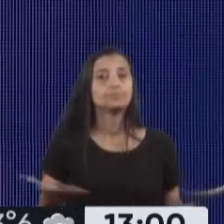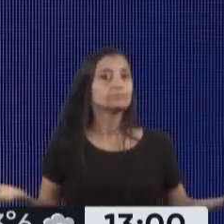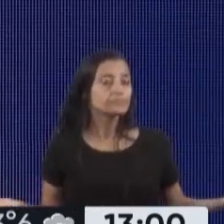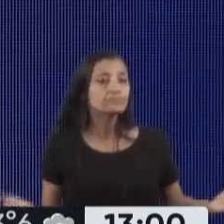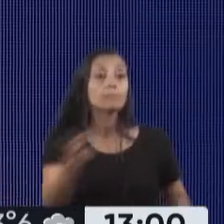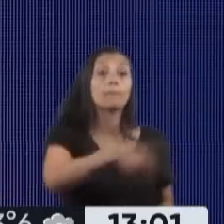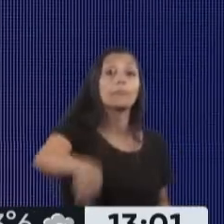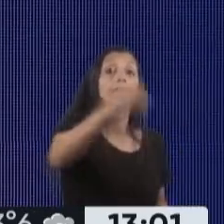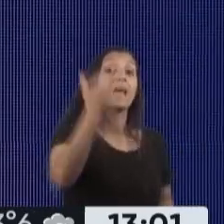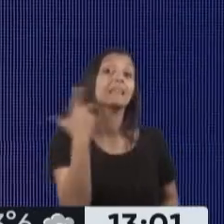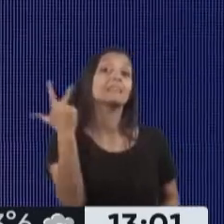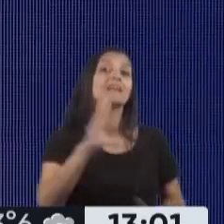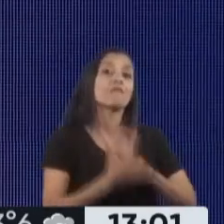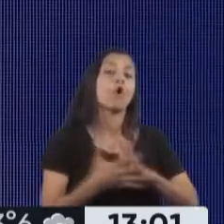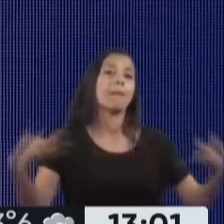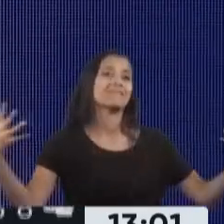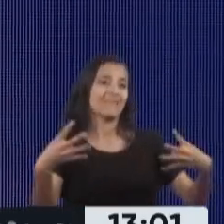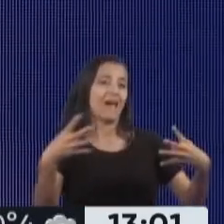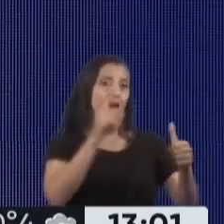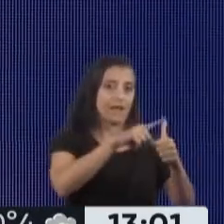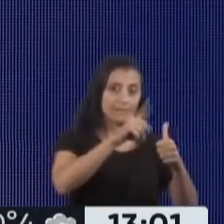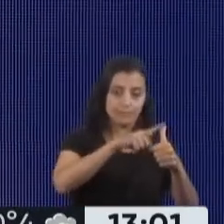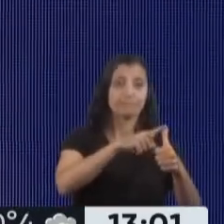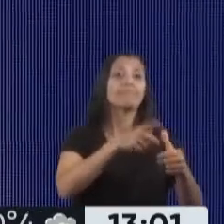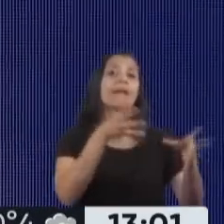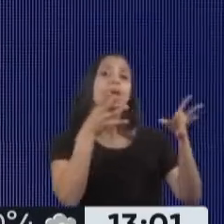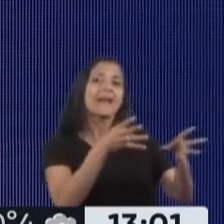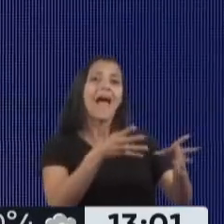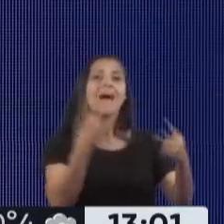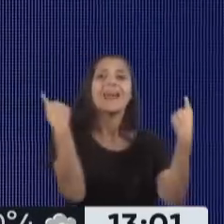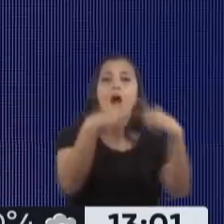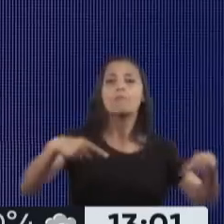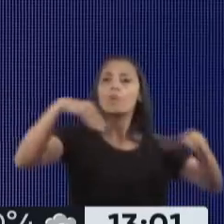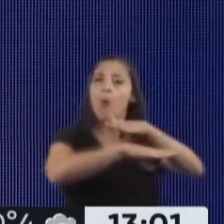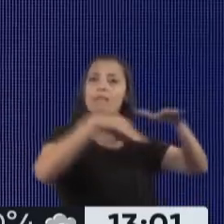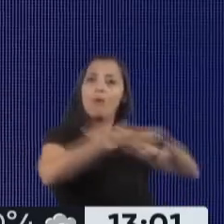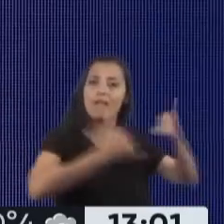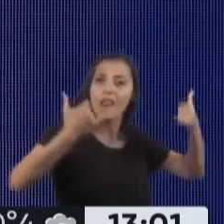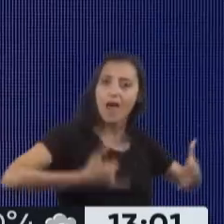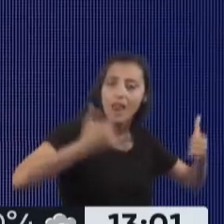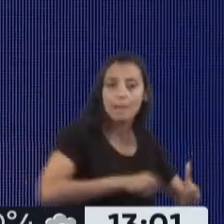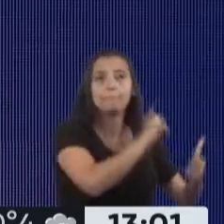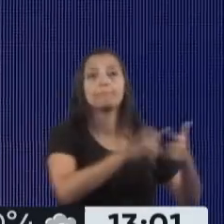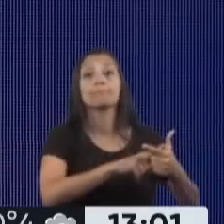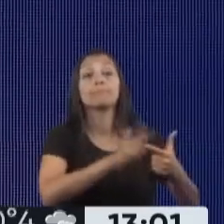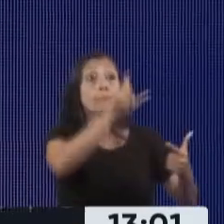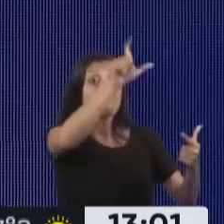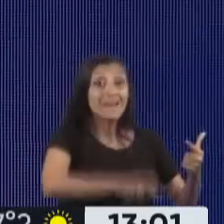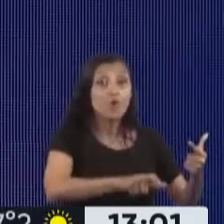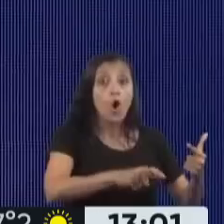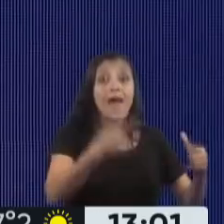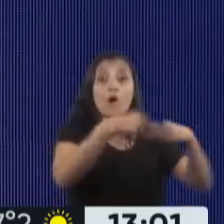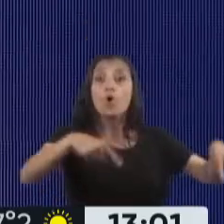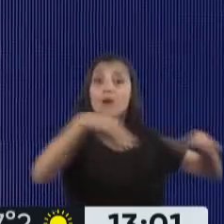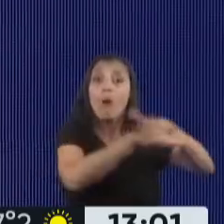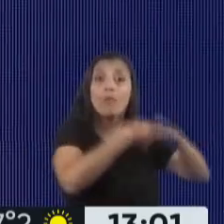ustedes tienen tres tipos de guerras. Tienen guerras de stocks contra stocks, pierde el que se le termina primero.